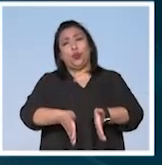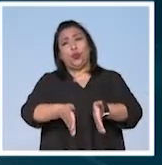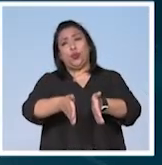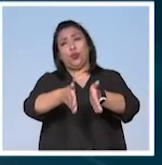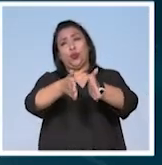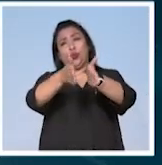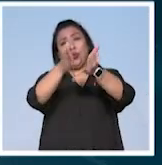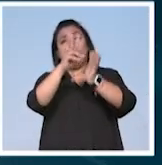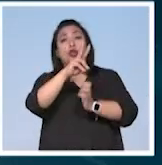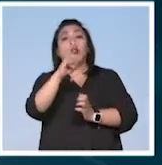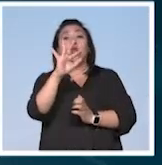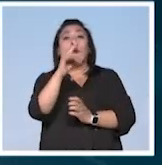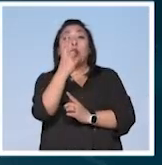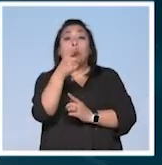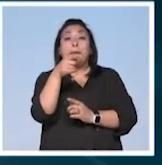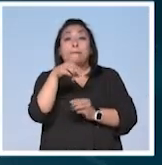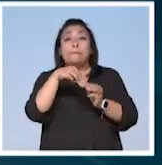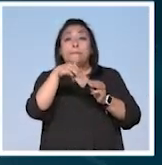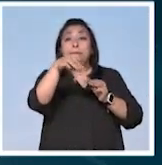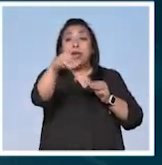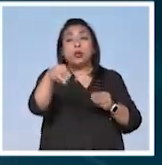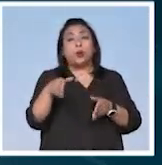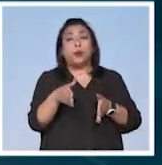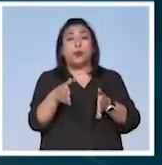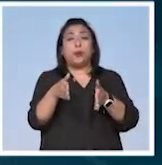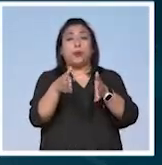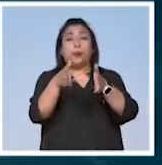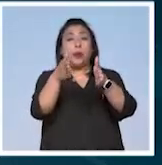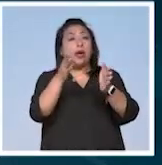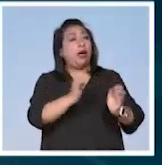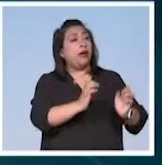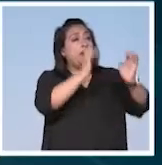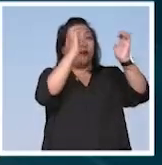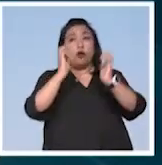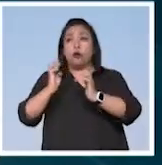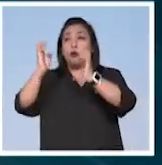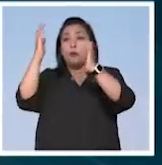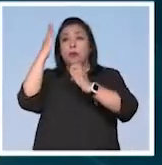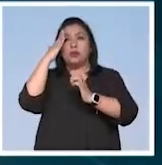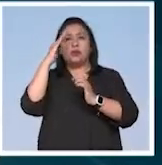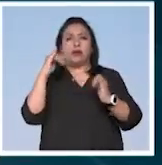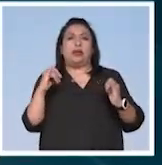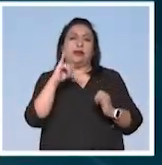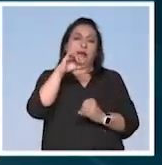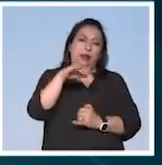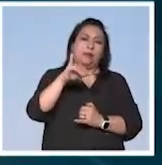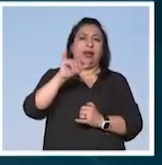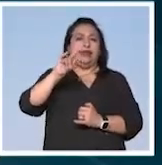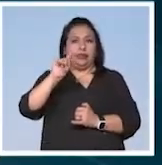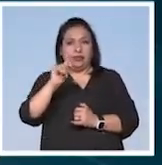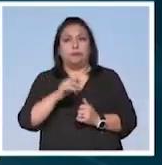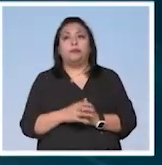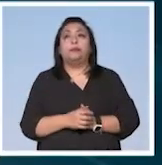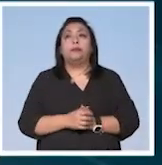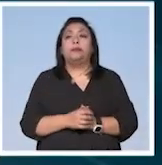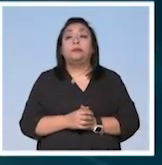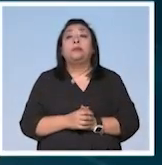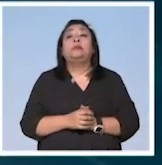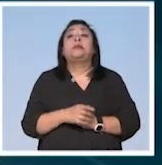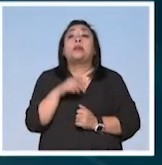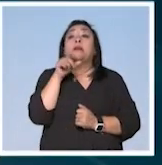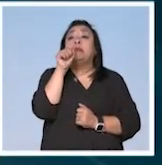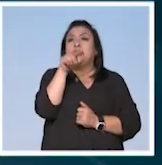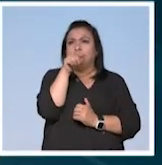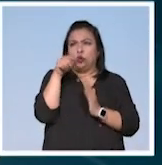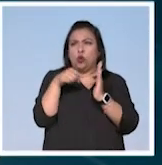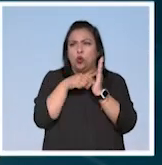de 251 metros que recorre los edificios principales del Instituto Tecnológico de Massachusetts. En este